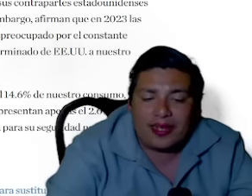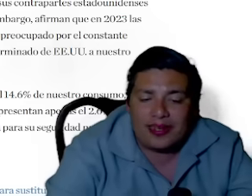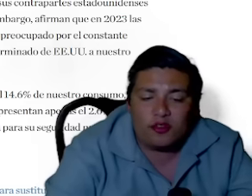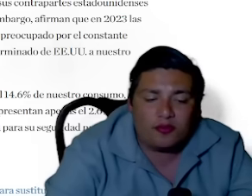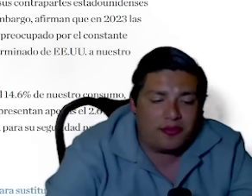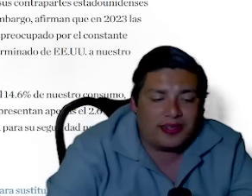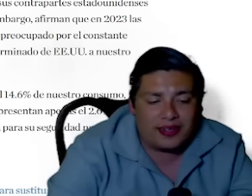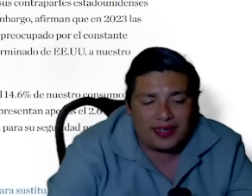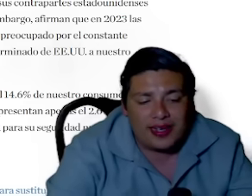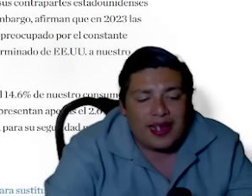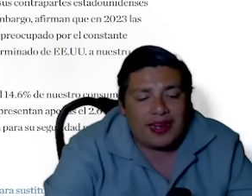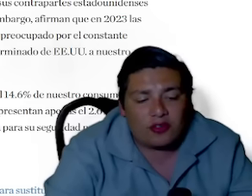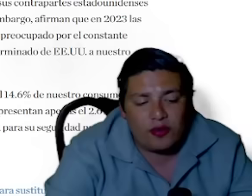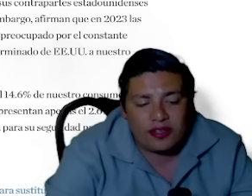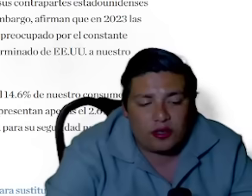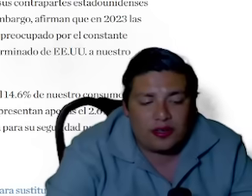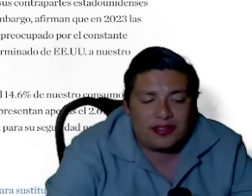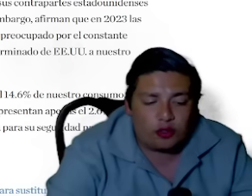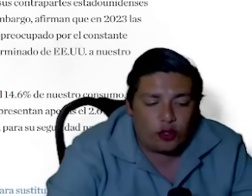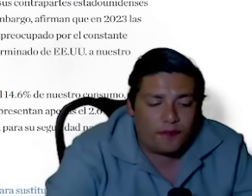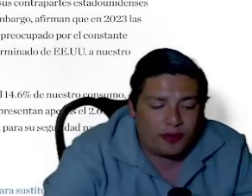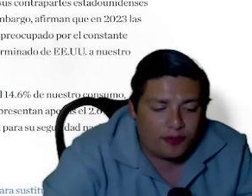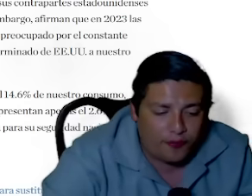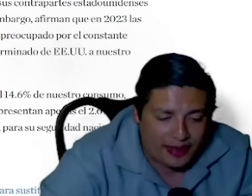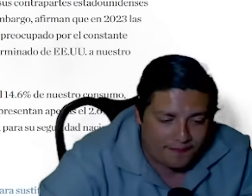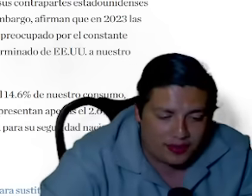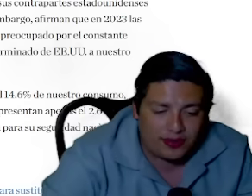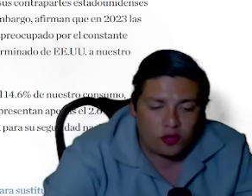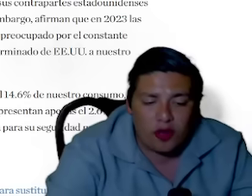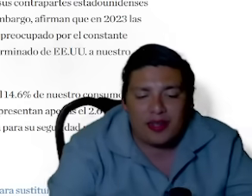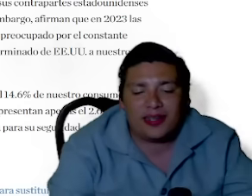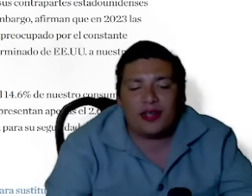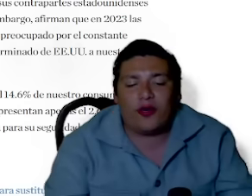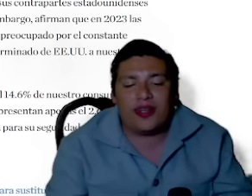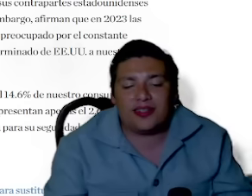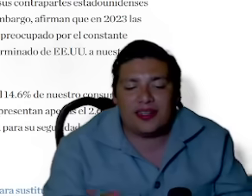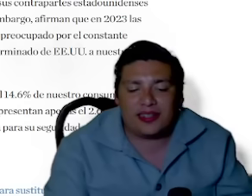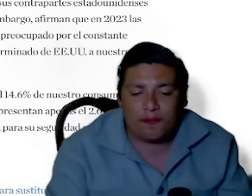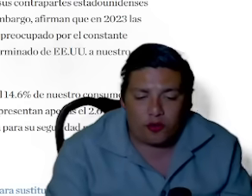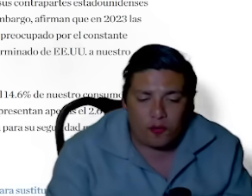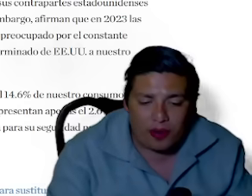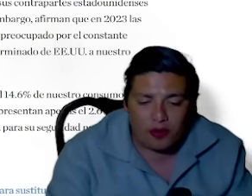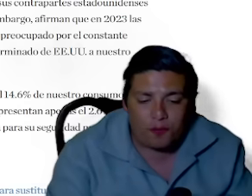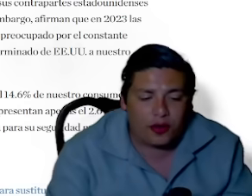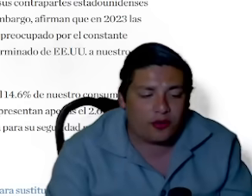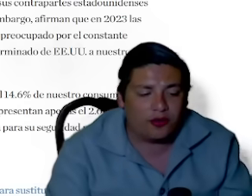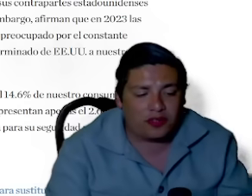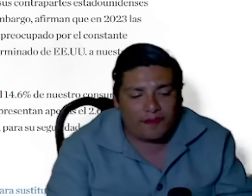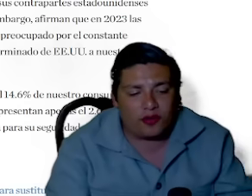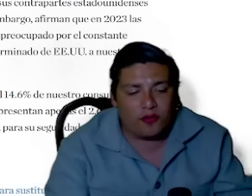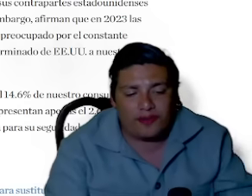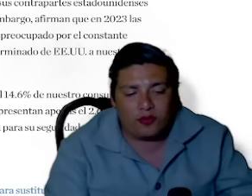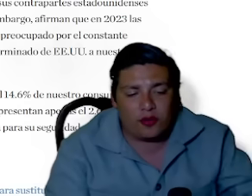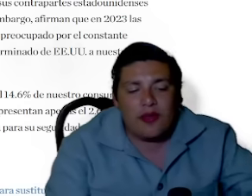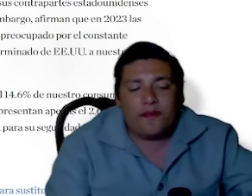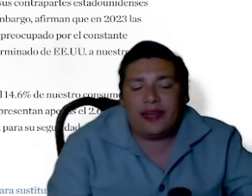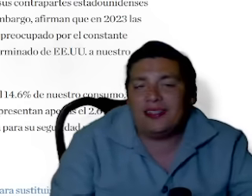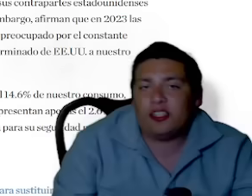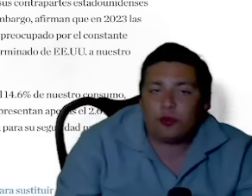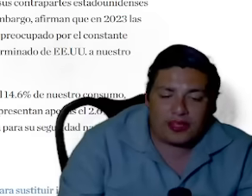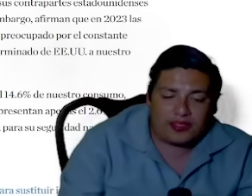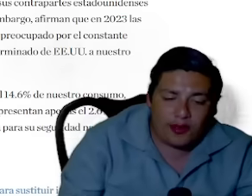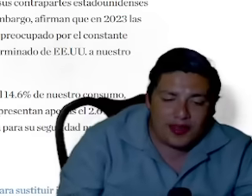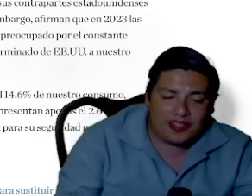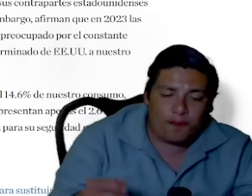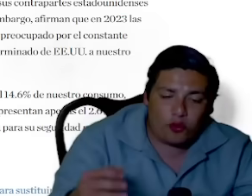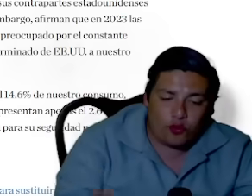afirman que en el 2023 las condiciones son diferentes hoy México es quien está preocupado por el constante aumento